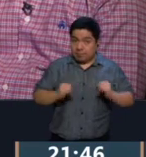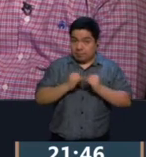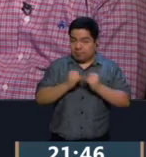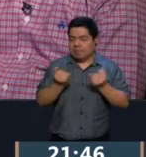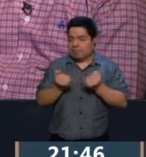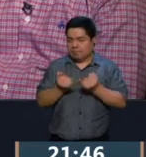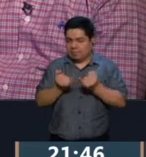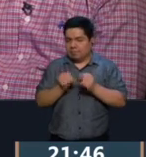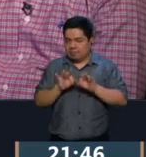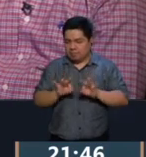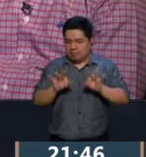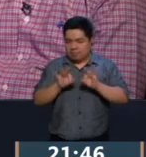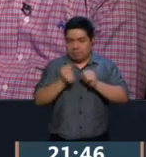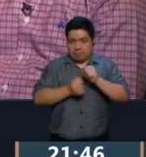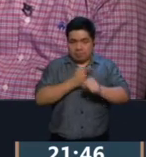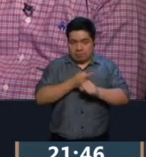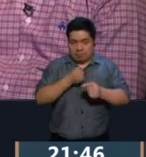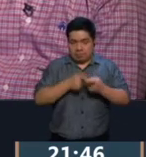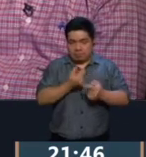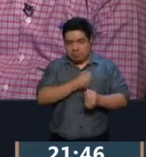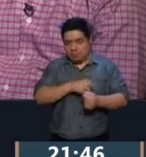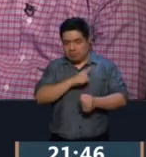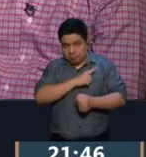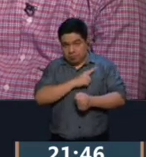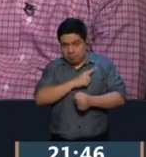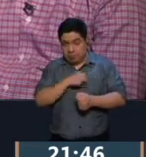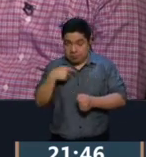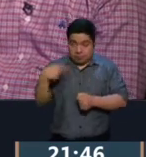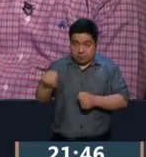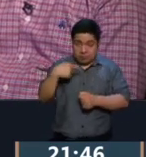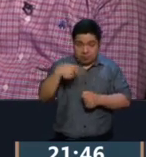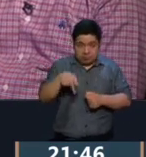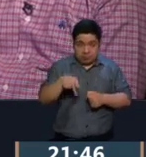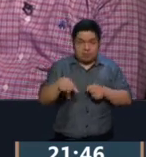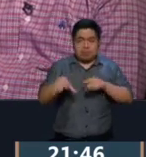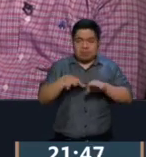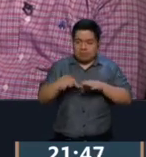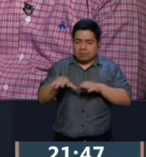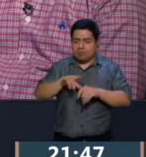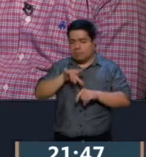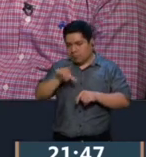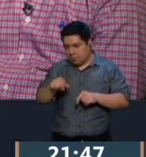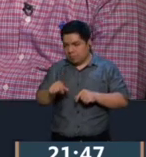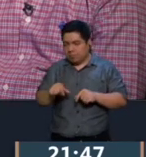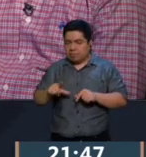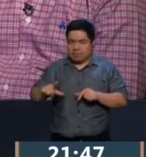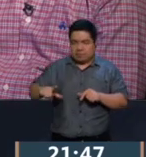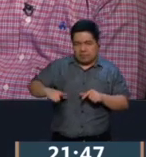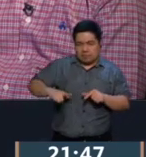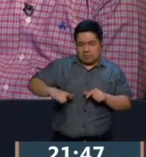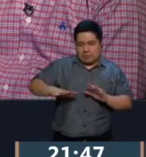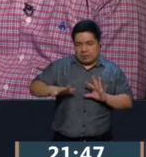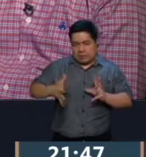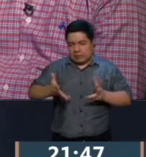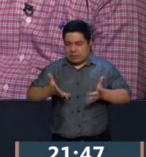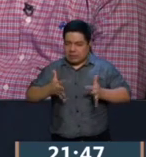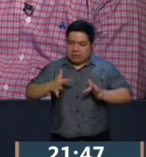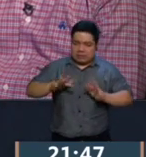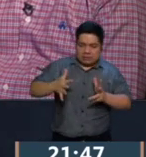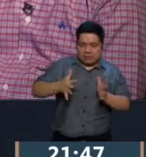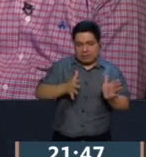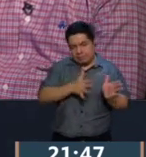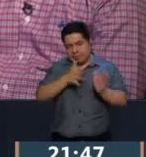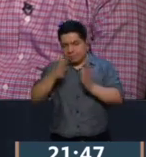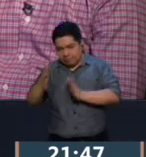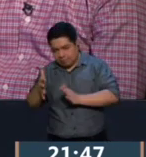más importantes, seguridad, salud, tienen subejercicios y al final el gobierno medio reporta hasta la siguiente